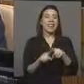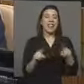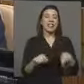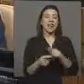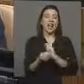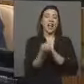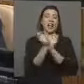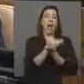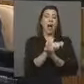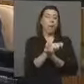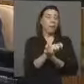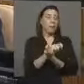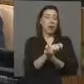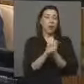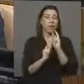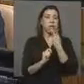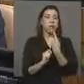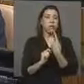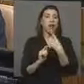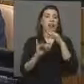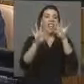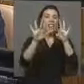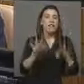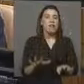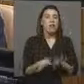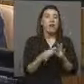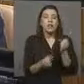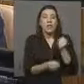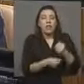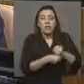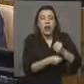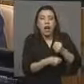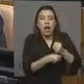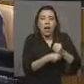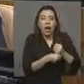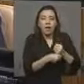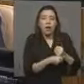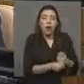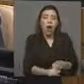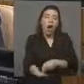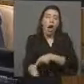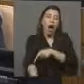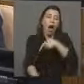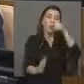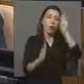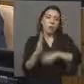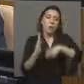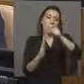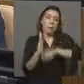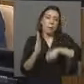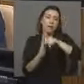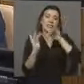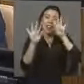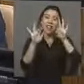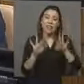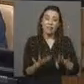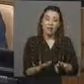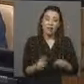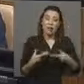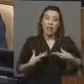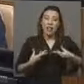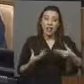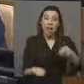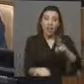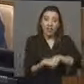desvirtuar un informe que ha sido fruto de un trabajo de largos meses. Un informe que, además, entrega